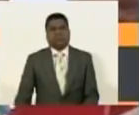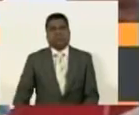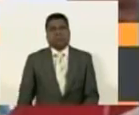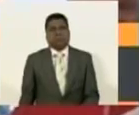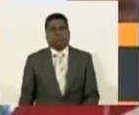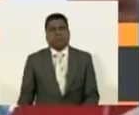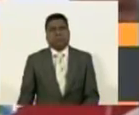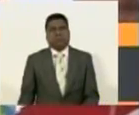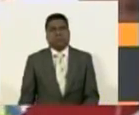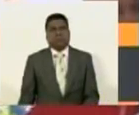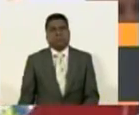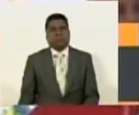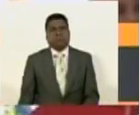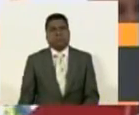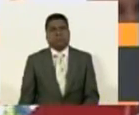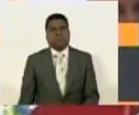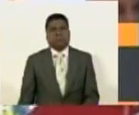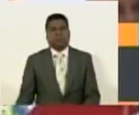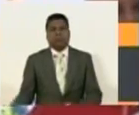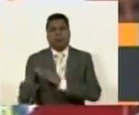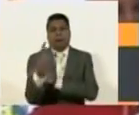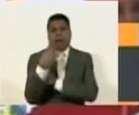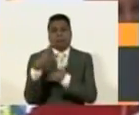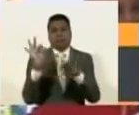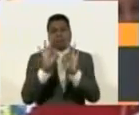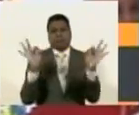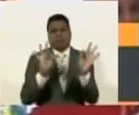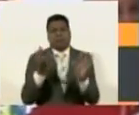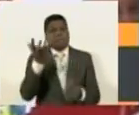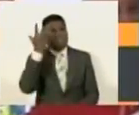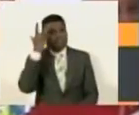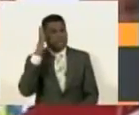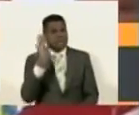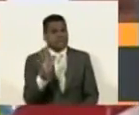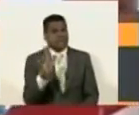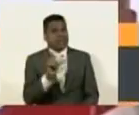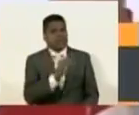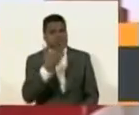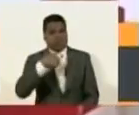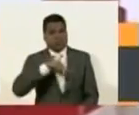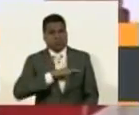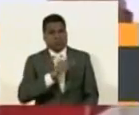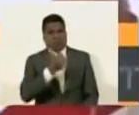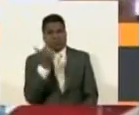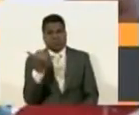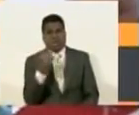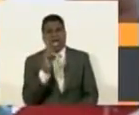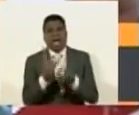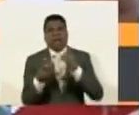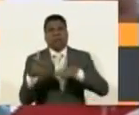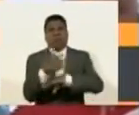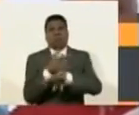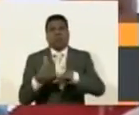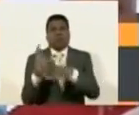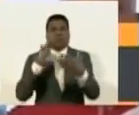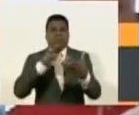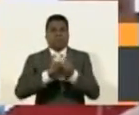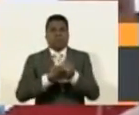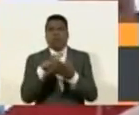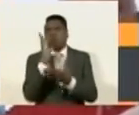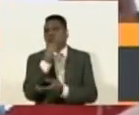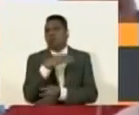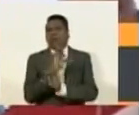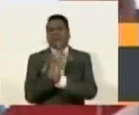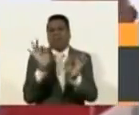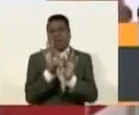Ya esos no engañan a nadie. El que crea que nosotros tenemos allí algún gobierno amigo, no, ahí no hay nada, ahí no hay